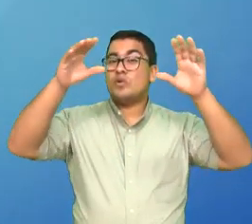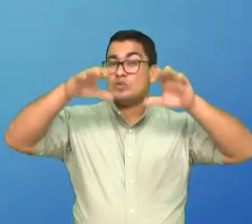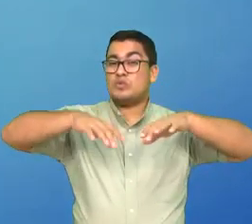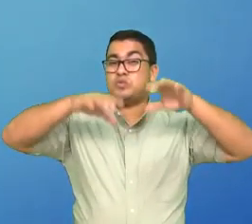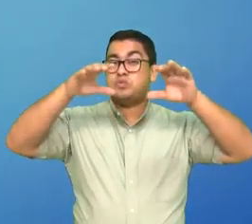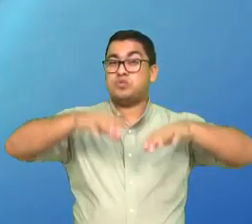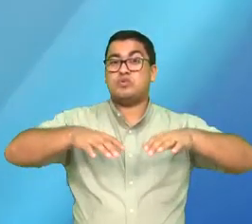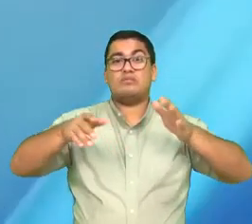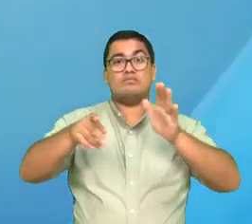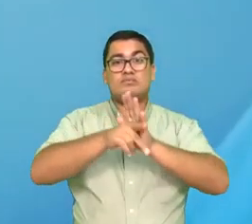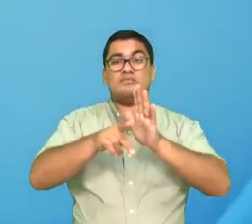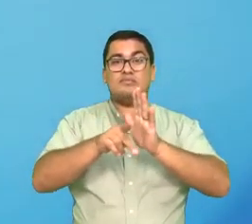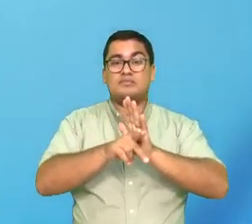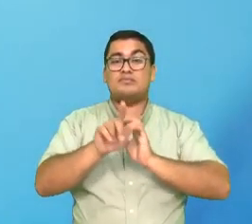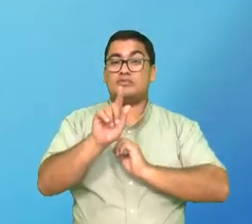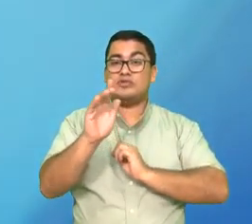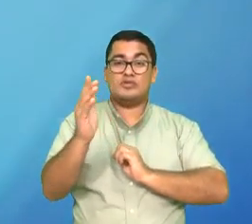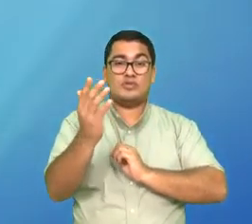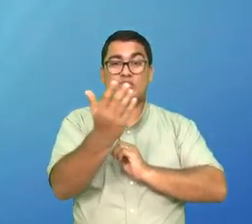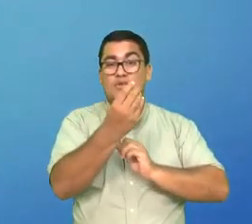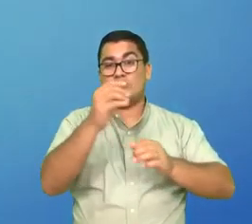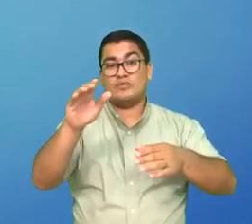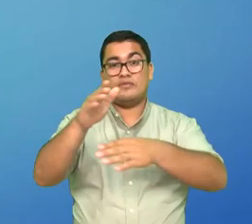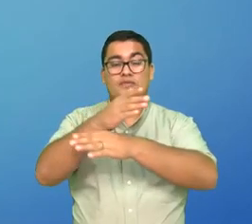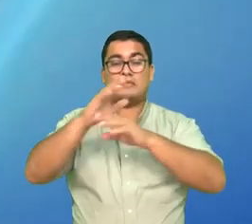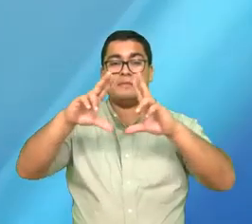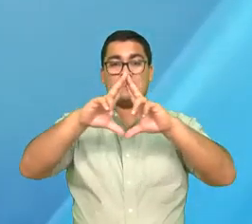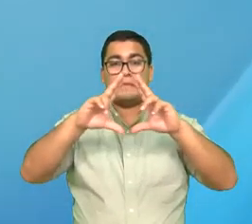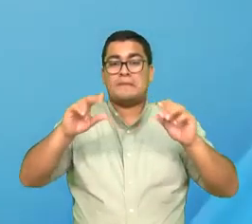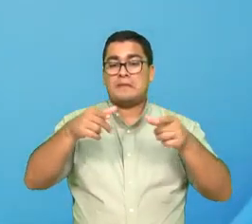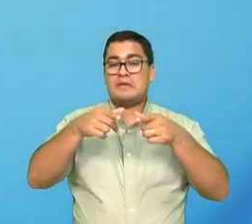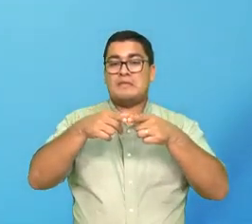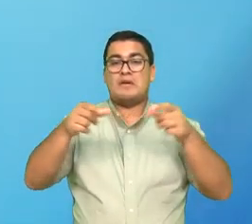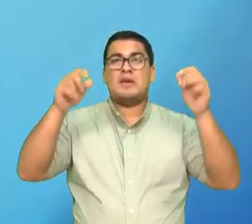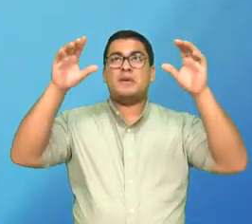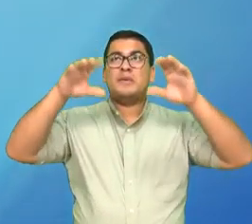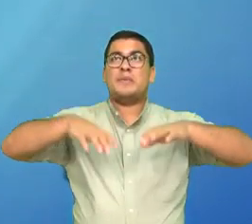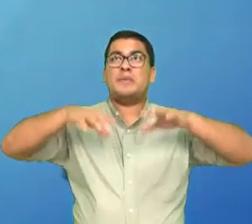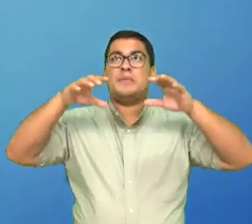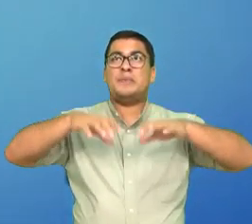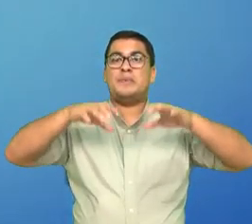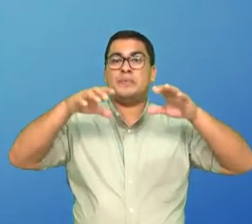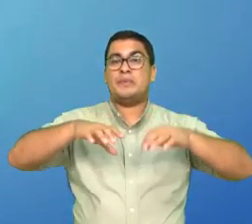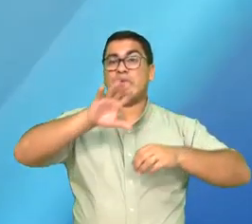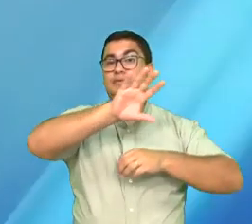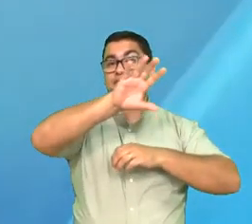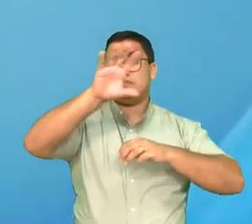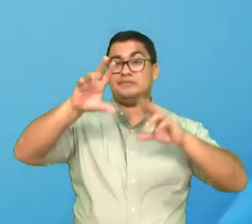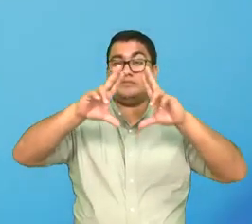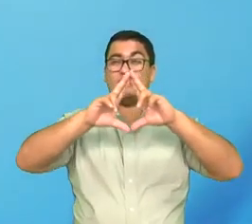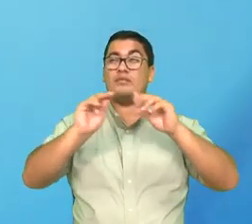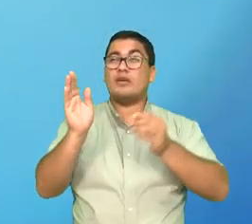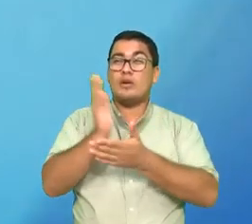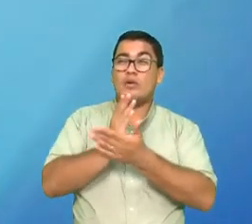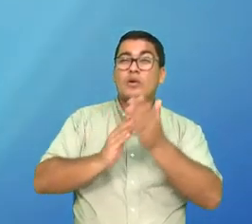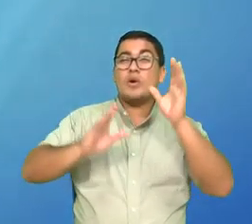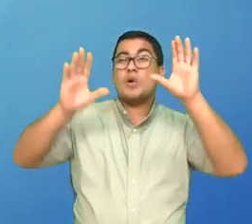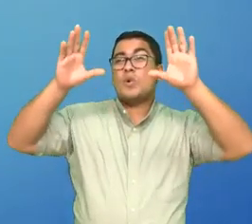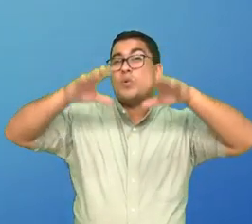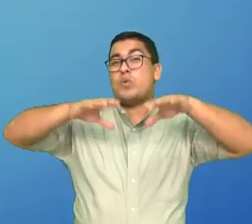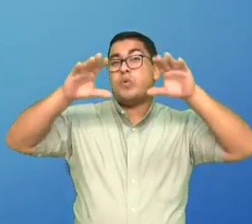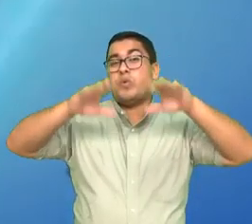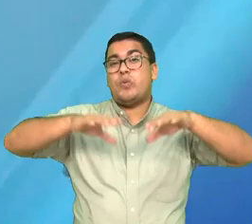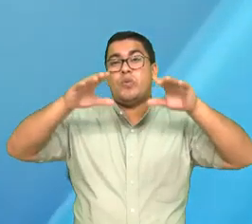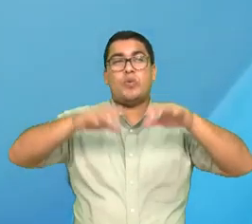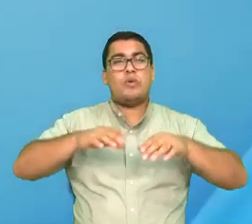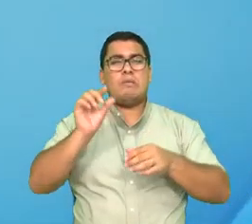a todos en todo el país. Que Managua está lloviendo, en todas partes está o lloviznando, o lloviendo un